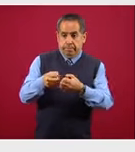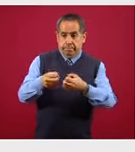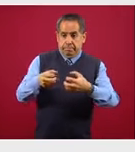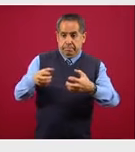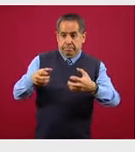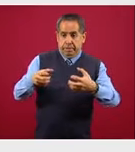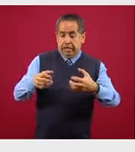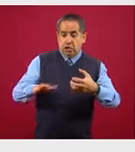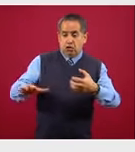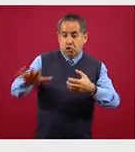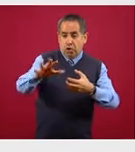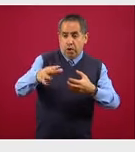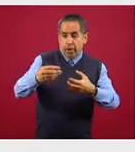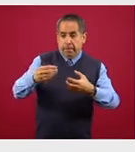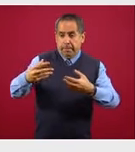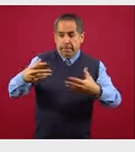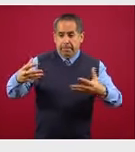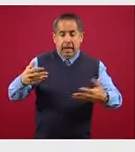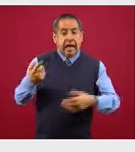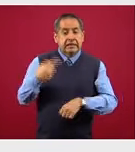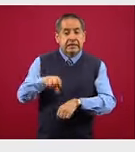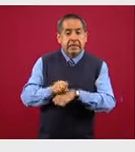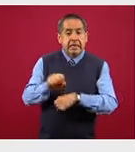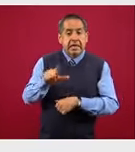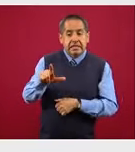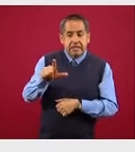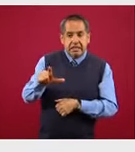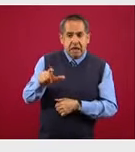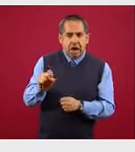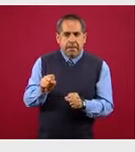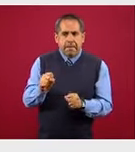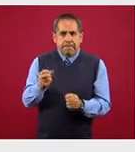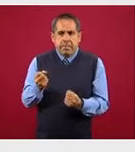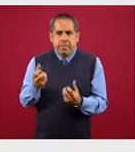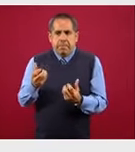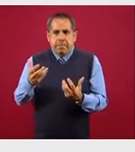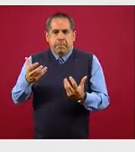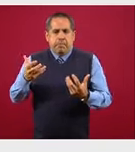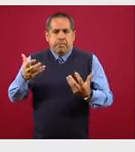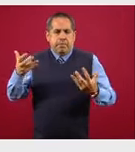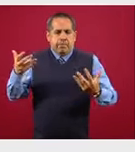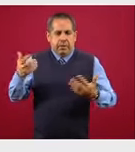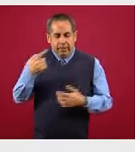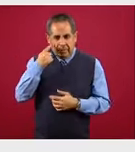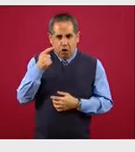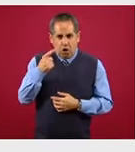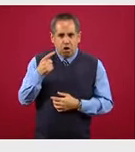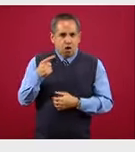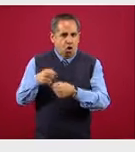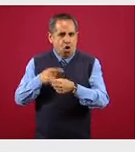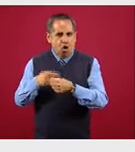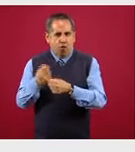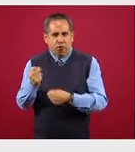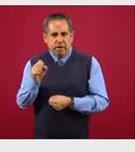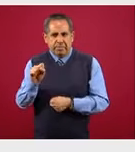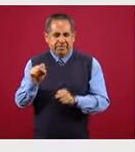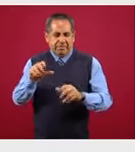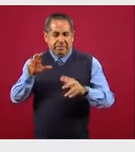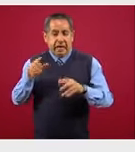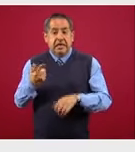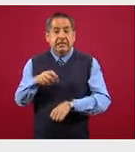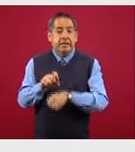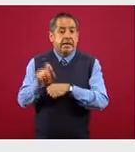periférica del estado. Ya para la semana 17 empieza a haber incremento en las tasas, vemos colores más intensos. En la